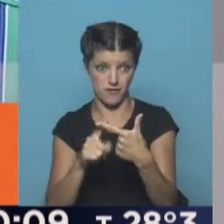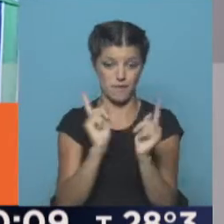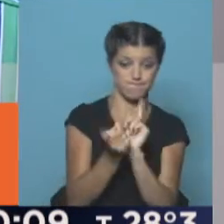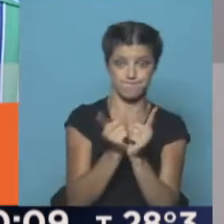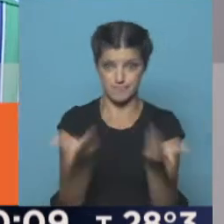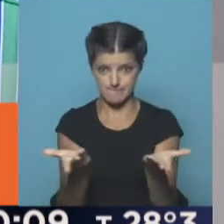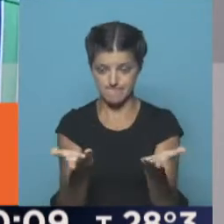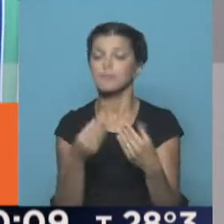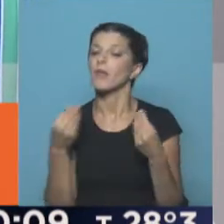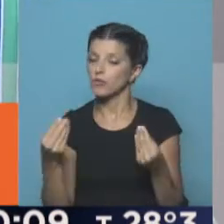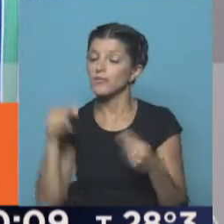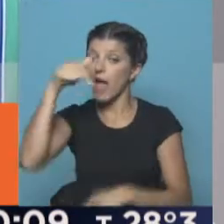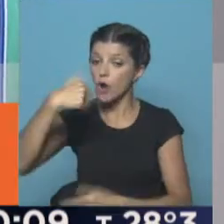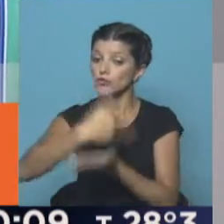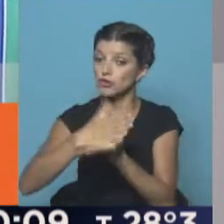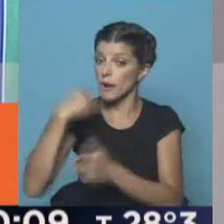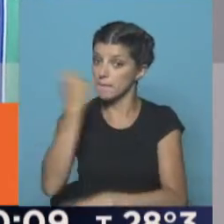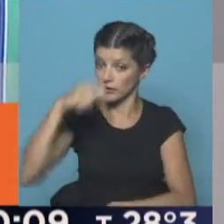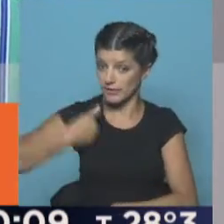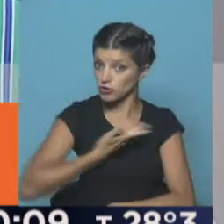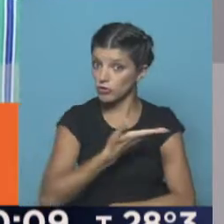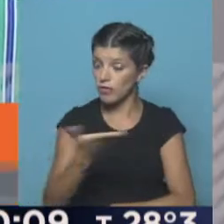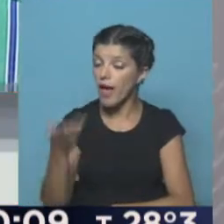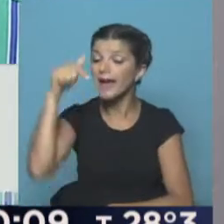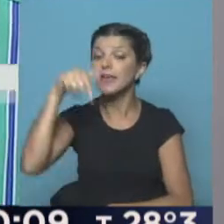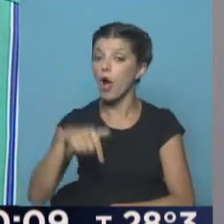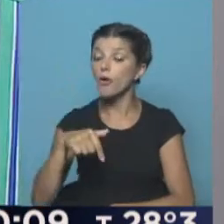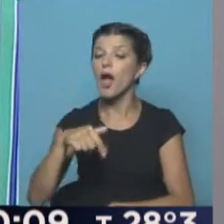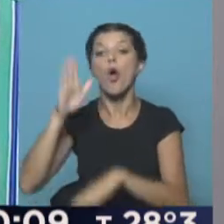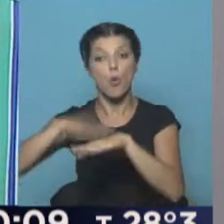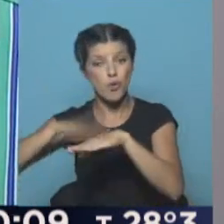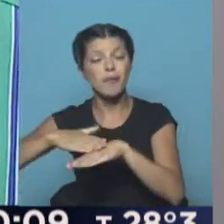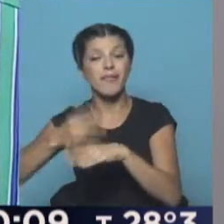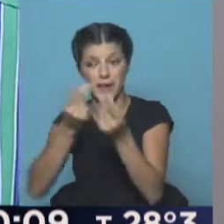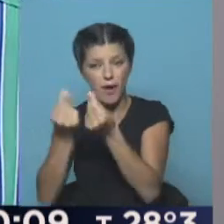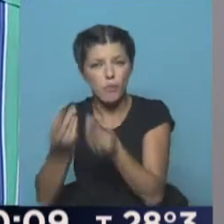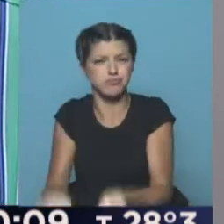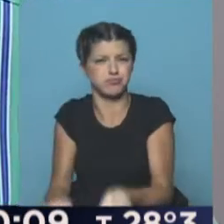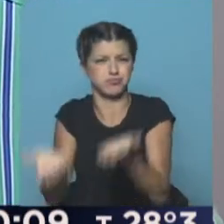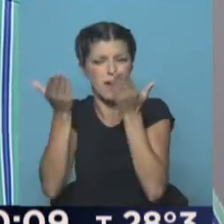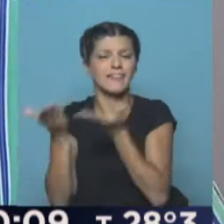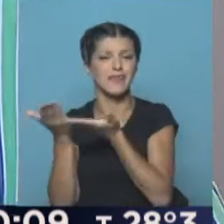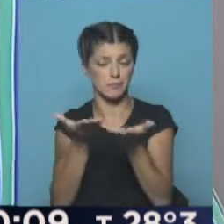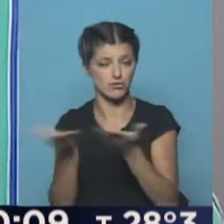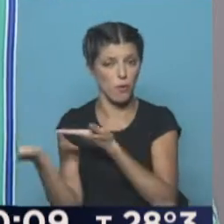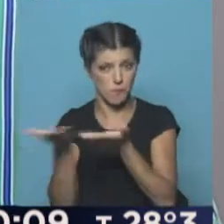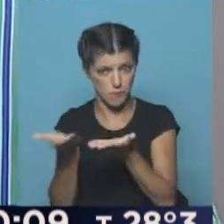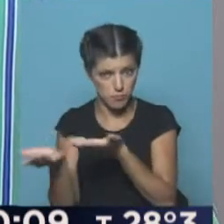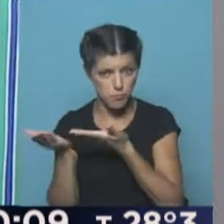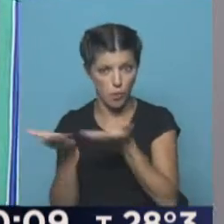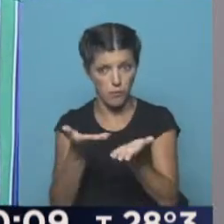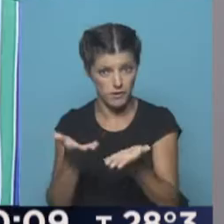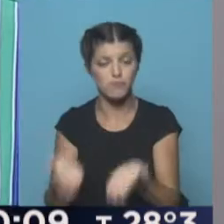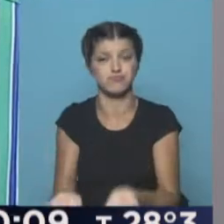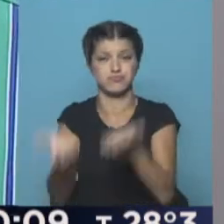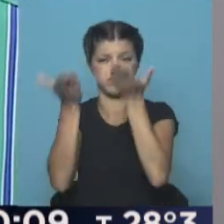fuerte de la población que por el alto y por los altos aumentos por el alto costo de los servicios públicos van a